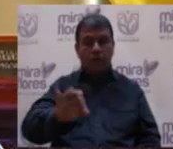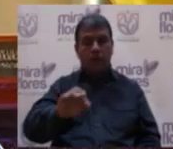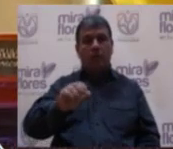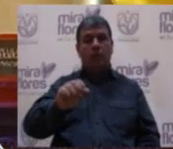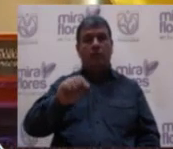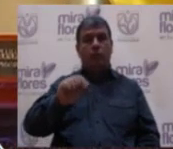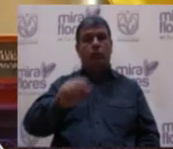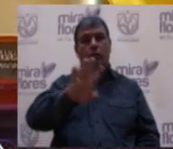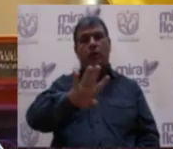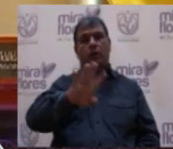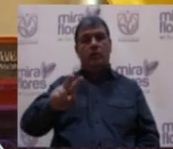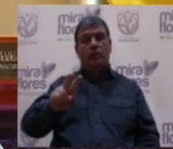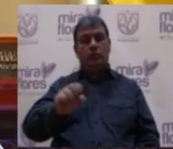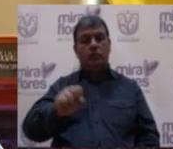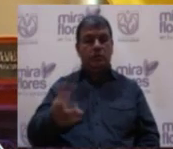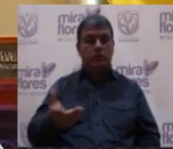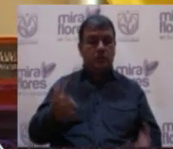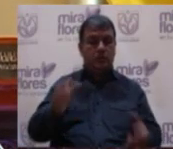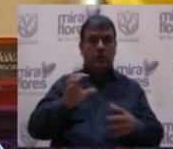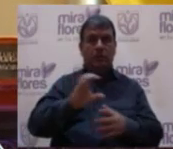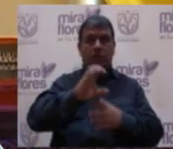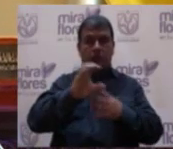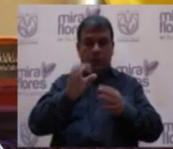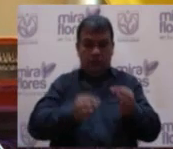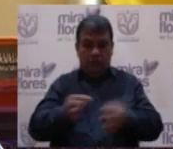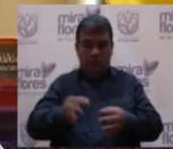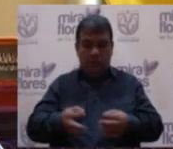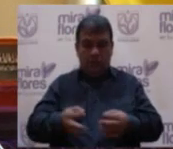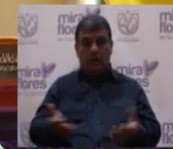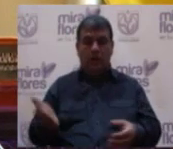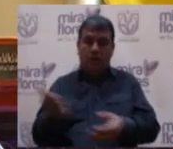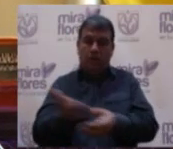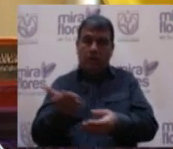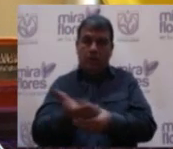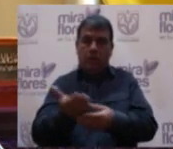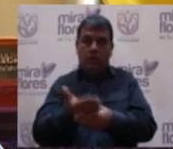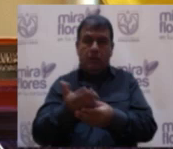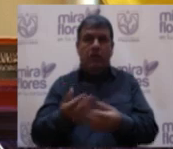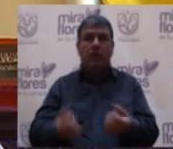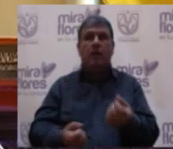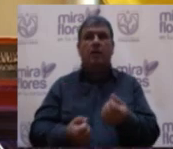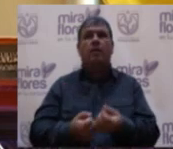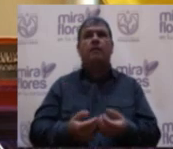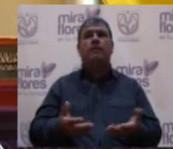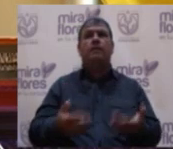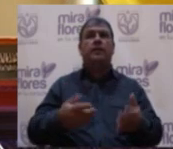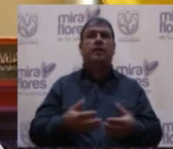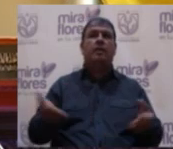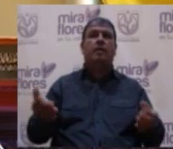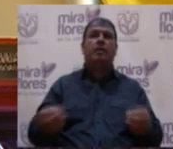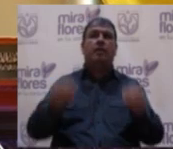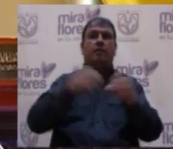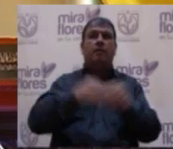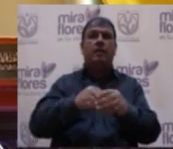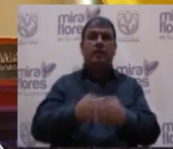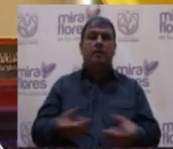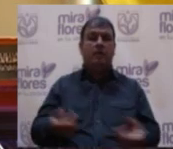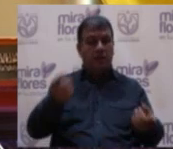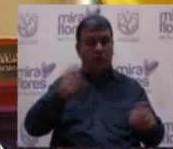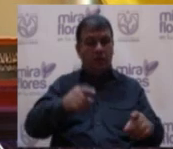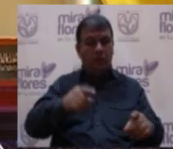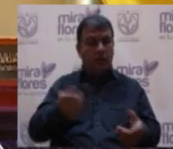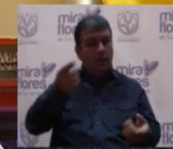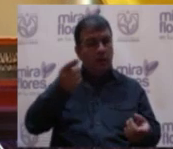26.379,42 soles, según las características y demás detalles que obran en la documentación sustentatoria que forman parte del presente acuerdo,